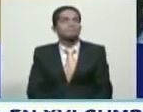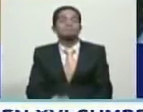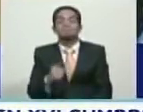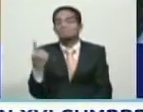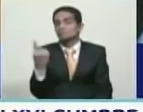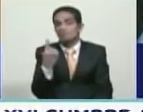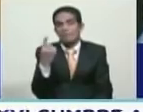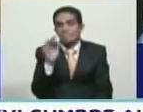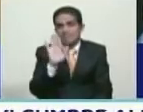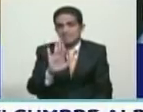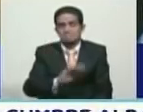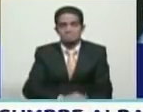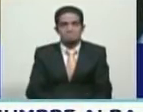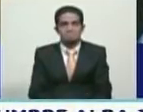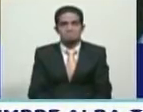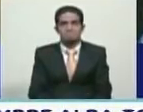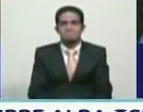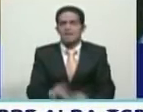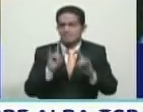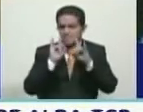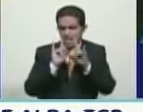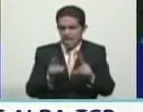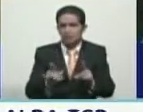Es simple y directo.